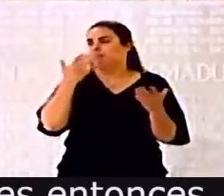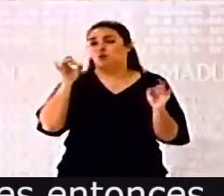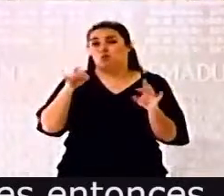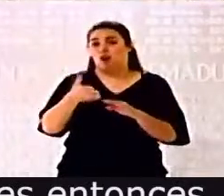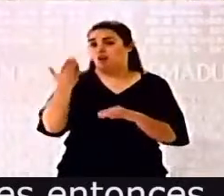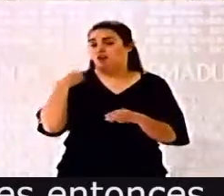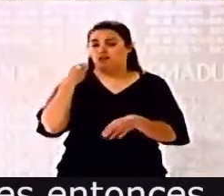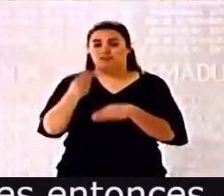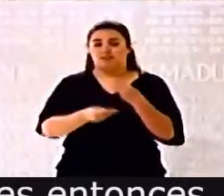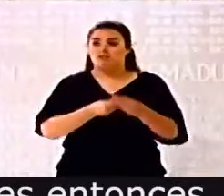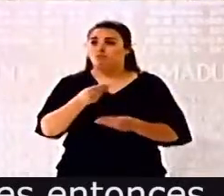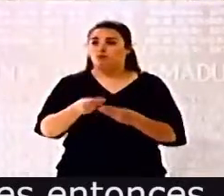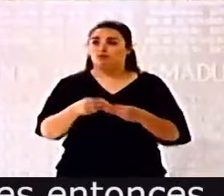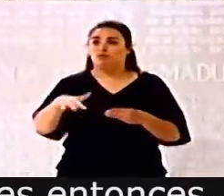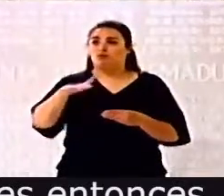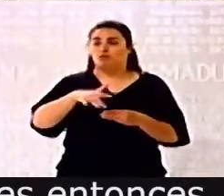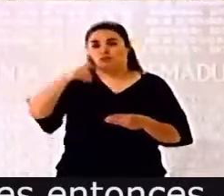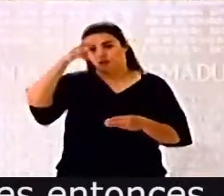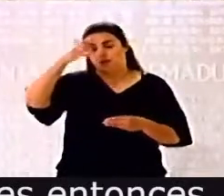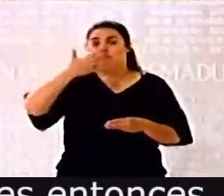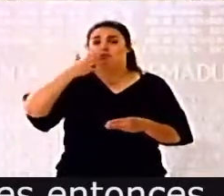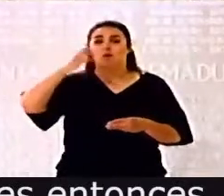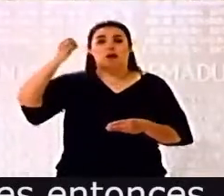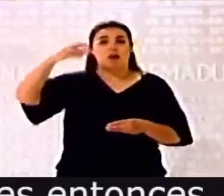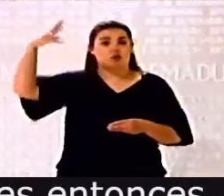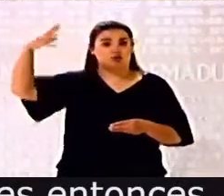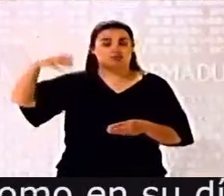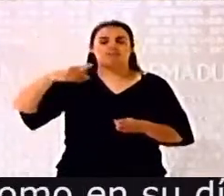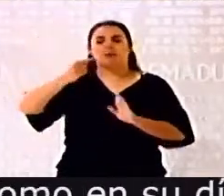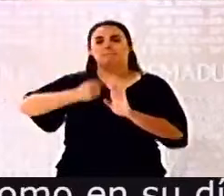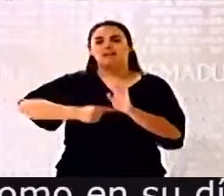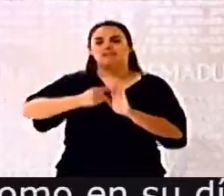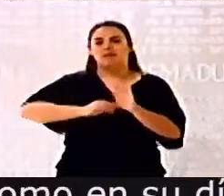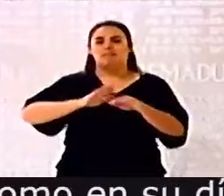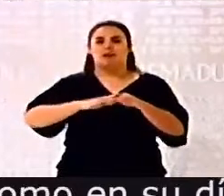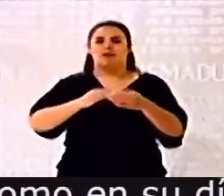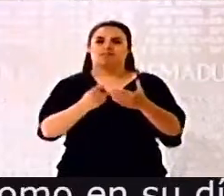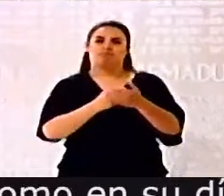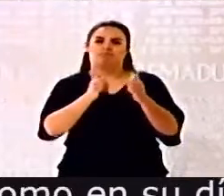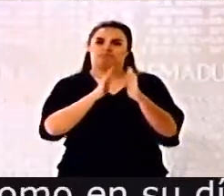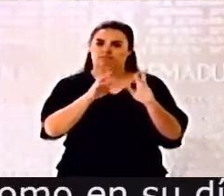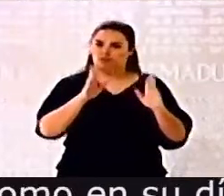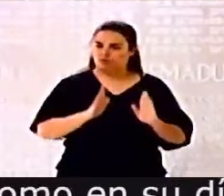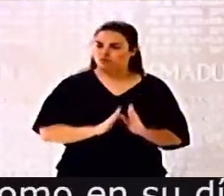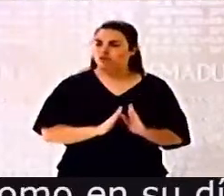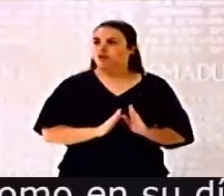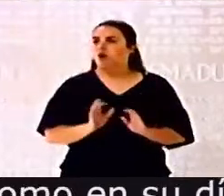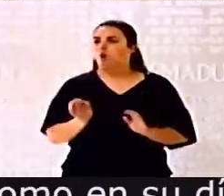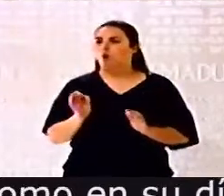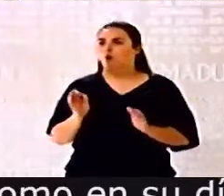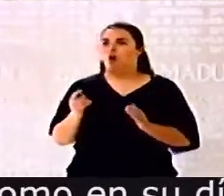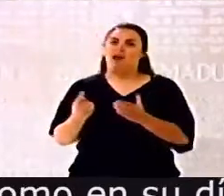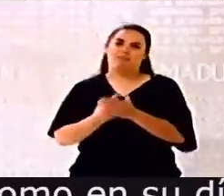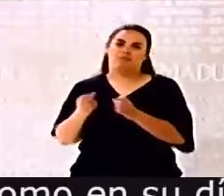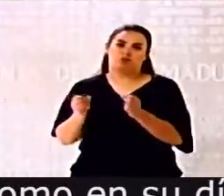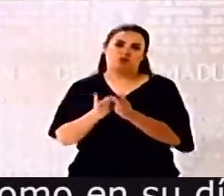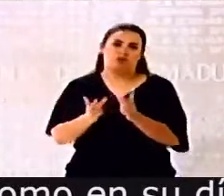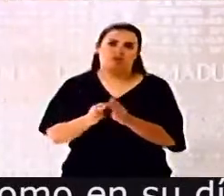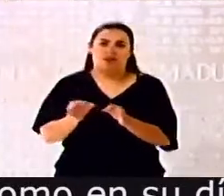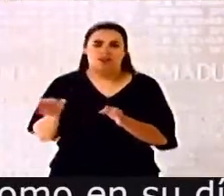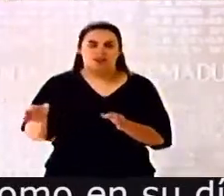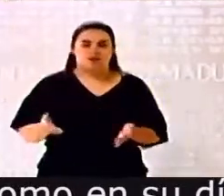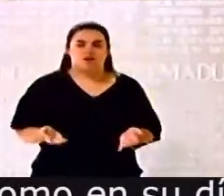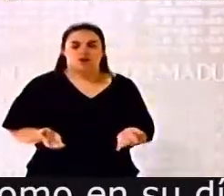día hicimos con la población de Arroyo de la Luz, medidas de aislamiento domiciliario, de aislamiento social, de